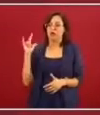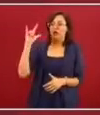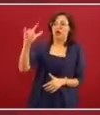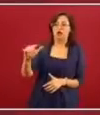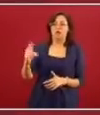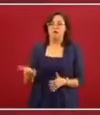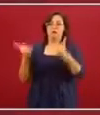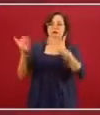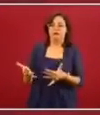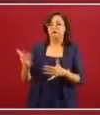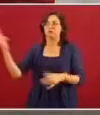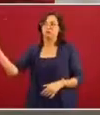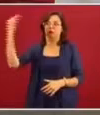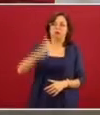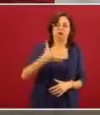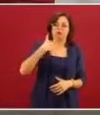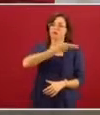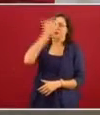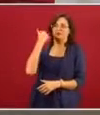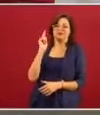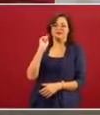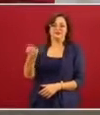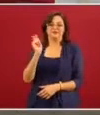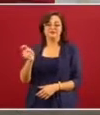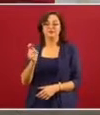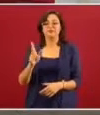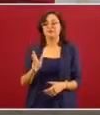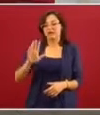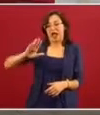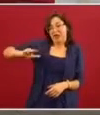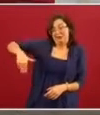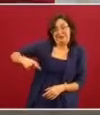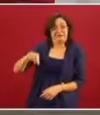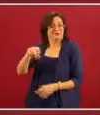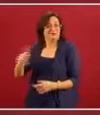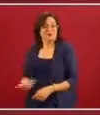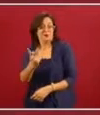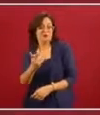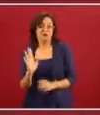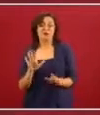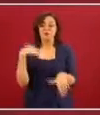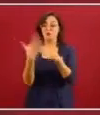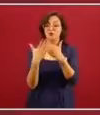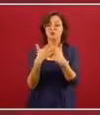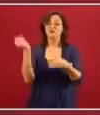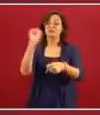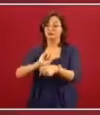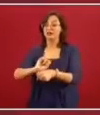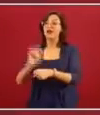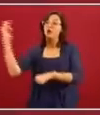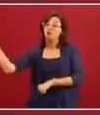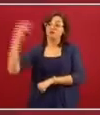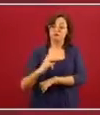aeronavegación, pero digamos, de inicio, es lo que me preguntaba el compañero, la próxima semana que llega